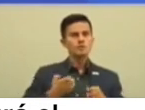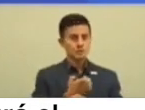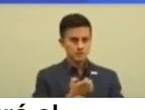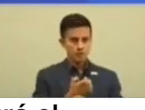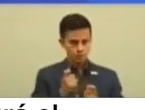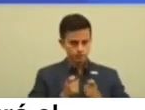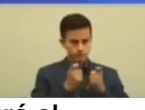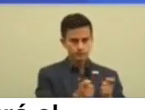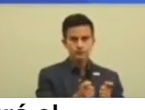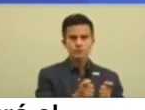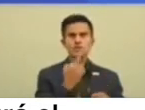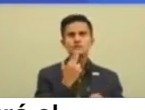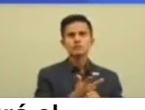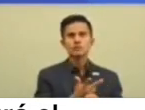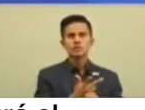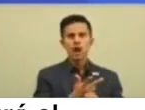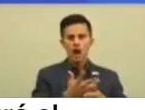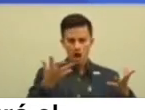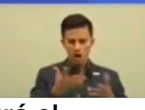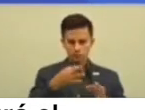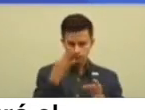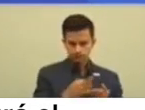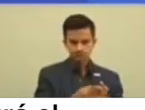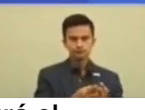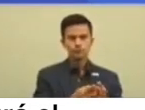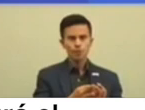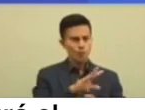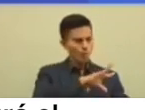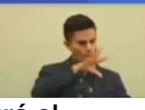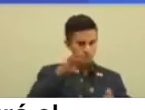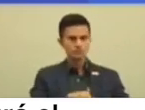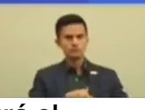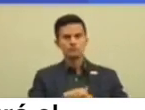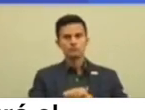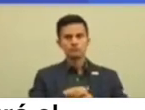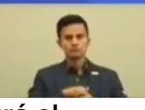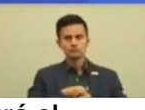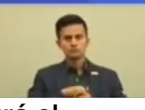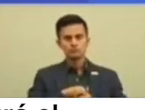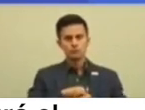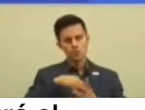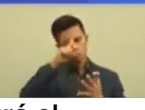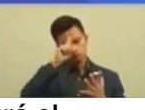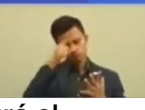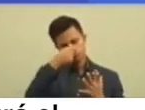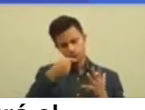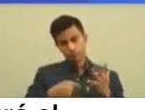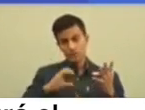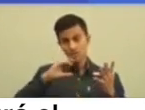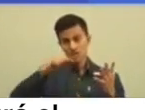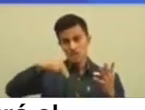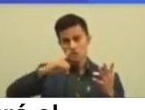competentes para que efectúen a la brevedad posible todas las medidas restaurativas recomendadas por la CNDH.